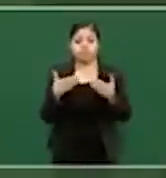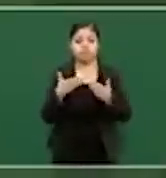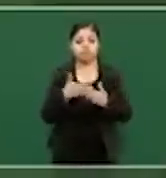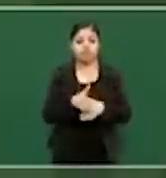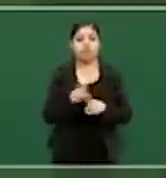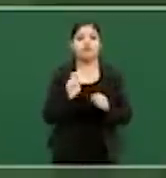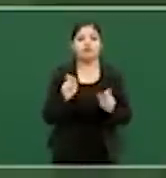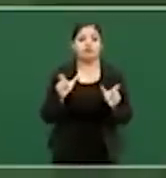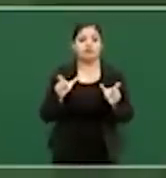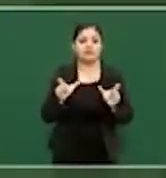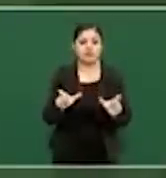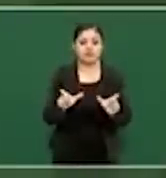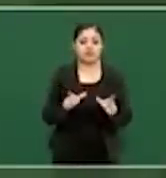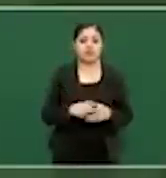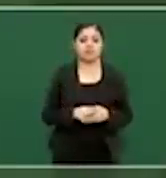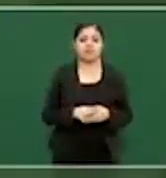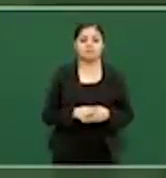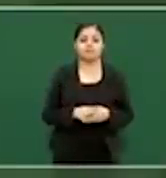Nos